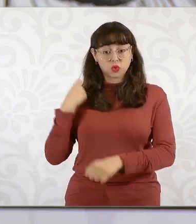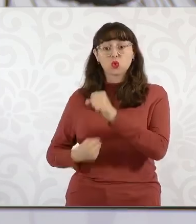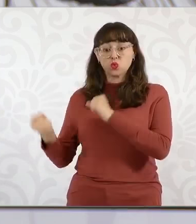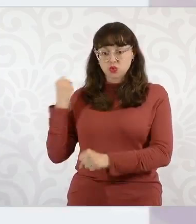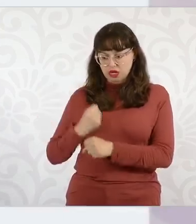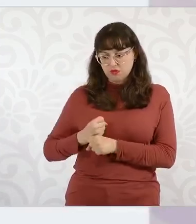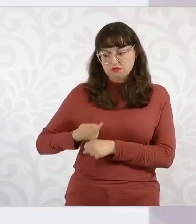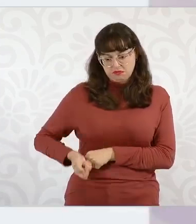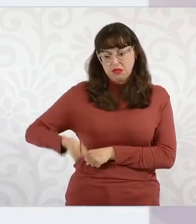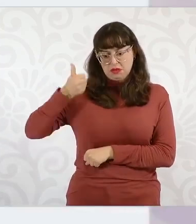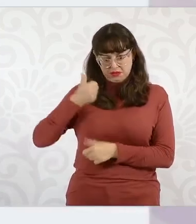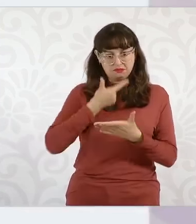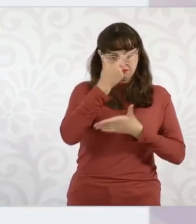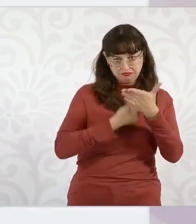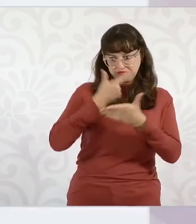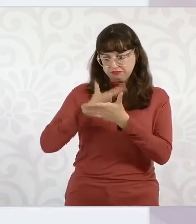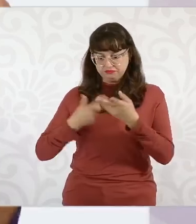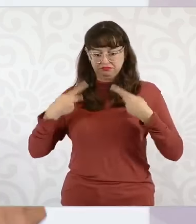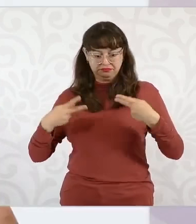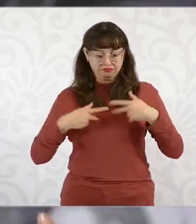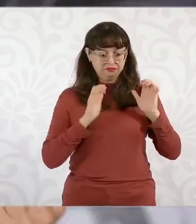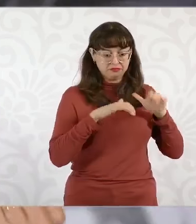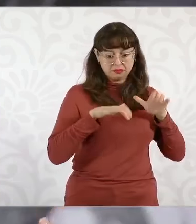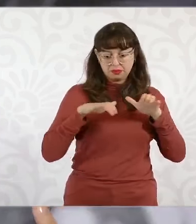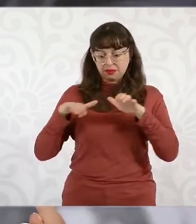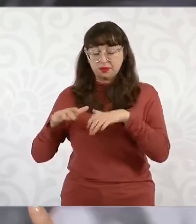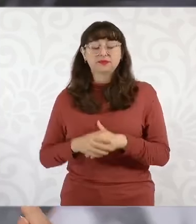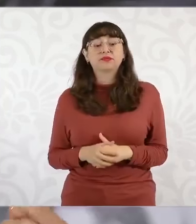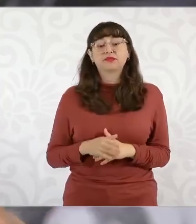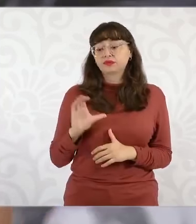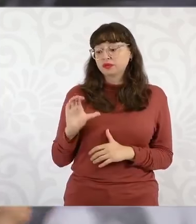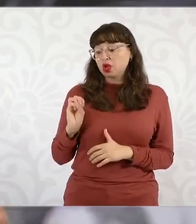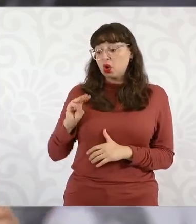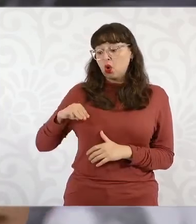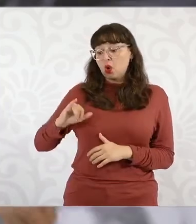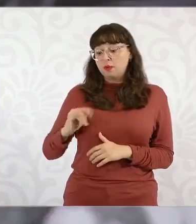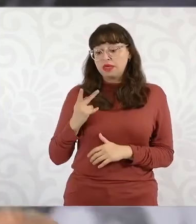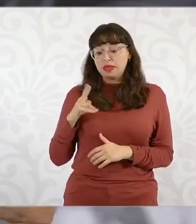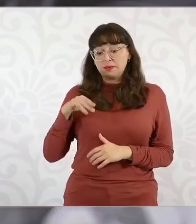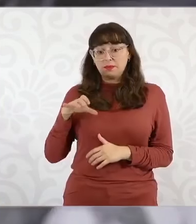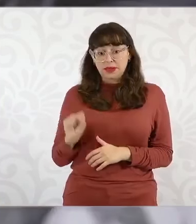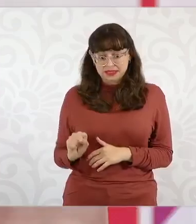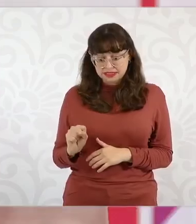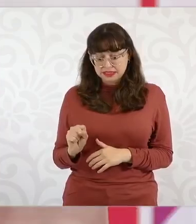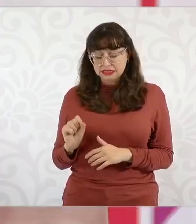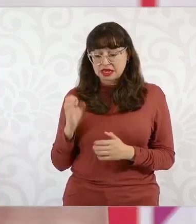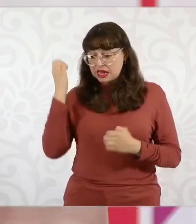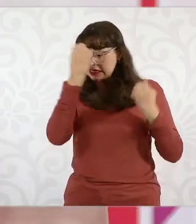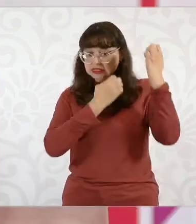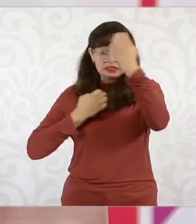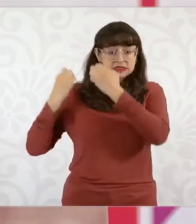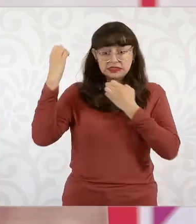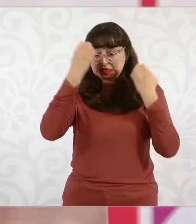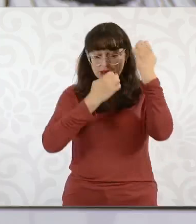fue la primera vez que se hizo. Con el Comipems había jóvenes que entraban a su opción número 15,